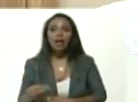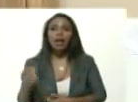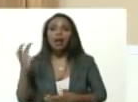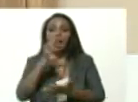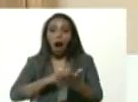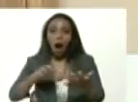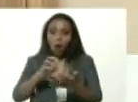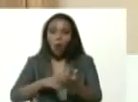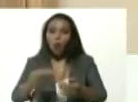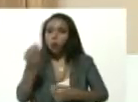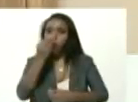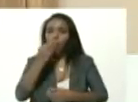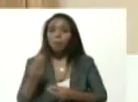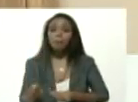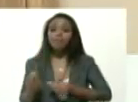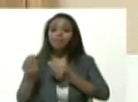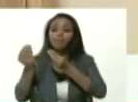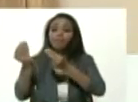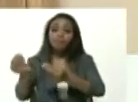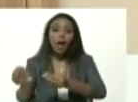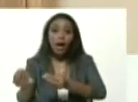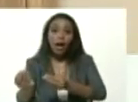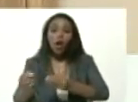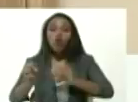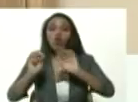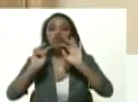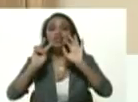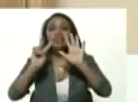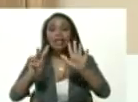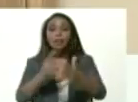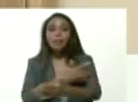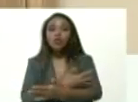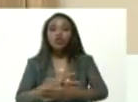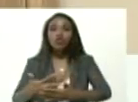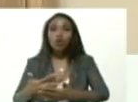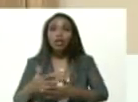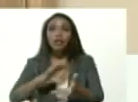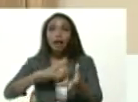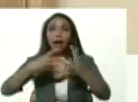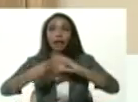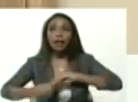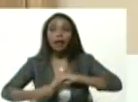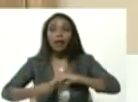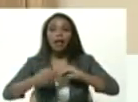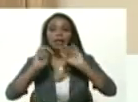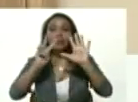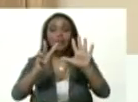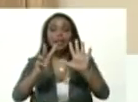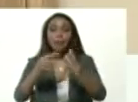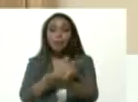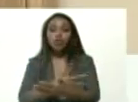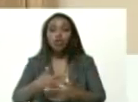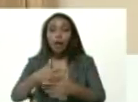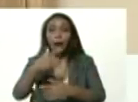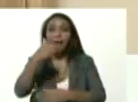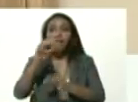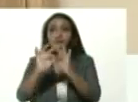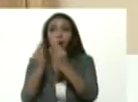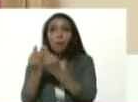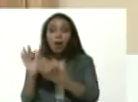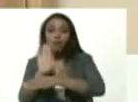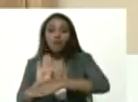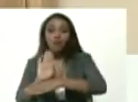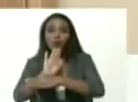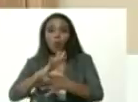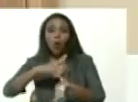agroalimentaria para garantizar los 7 millones de CLAP, las 7 millones de familias protegidas